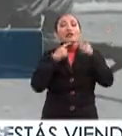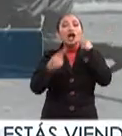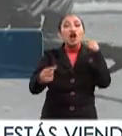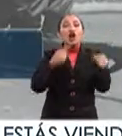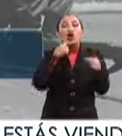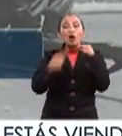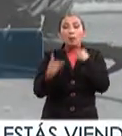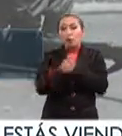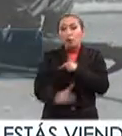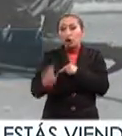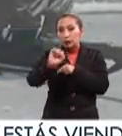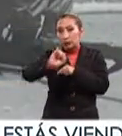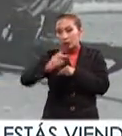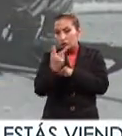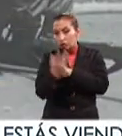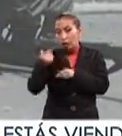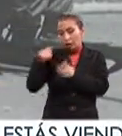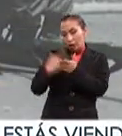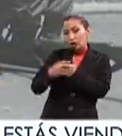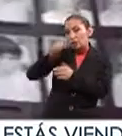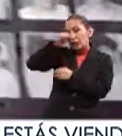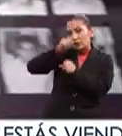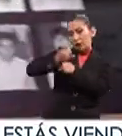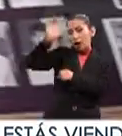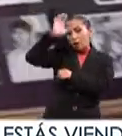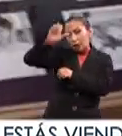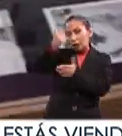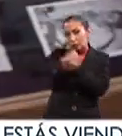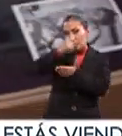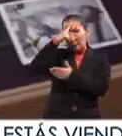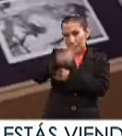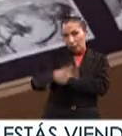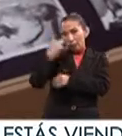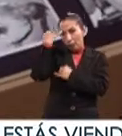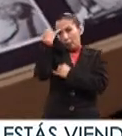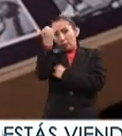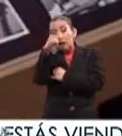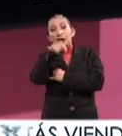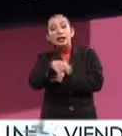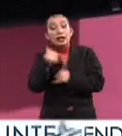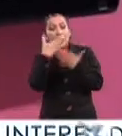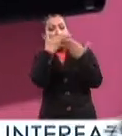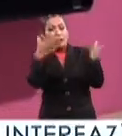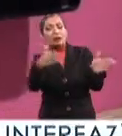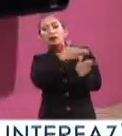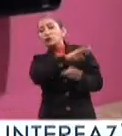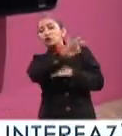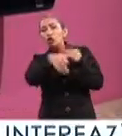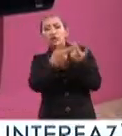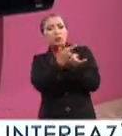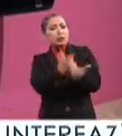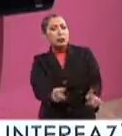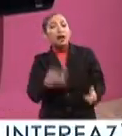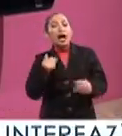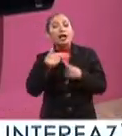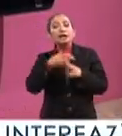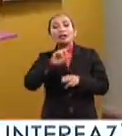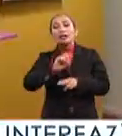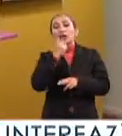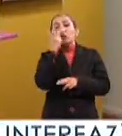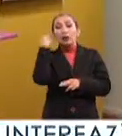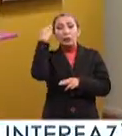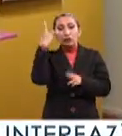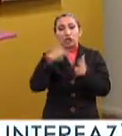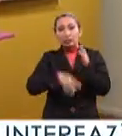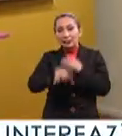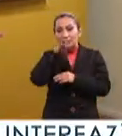Público 68 de la Secretaría de Cultura de la Ciudad de México y estará abierta a todo el público hasta el 31 de